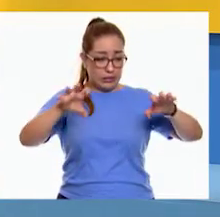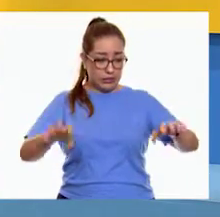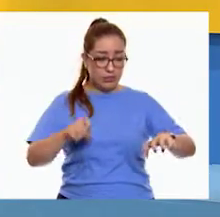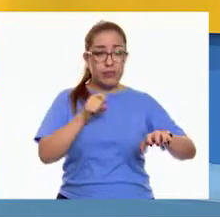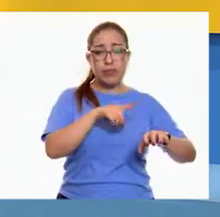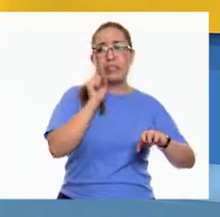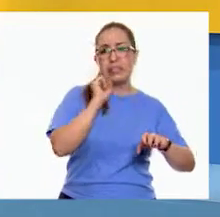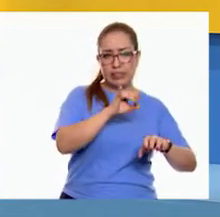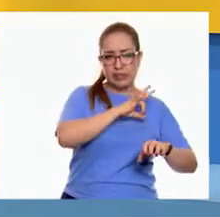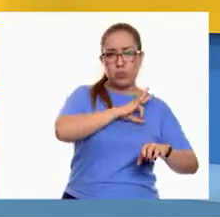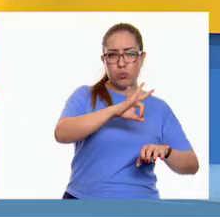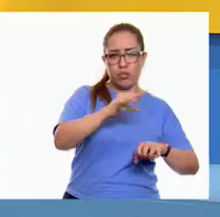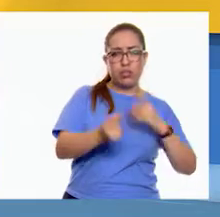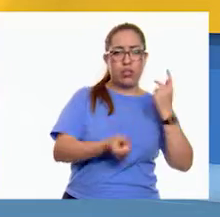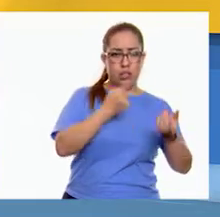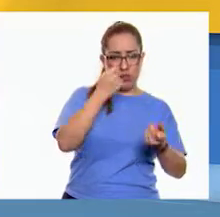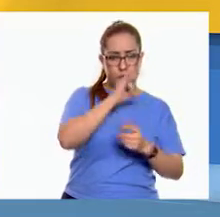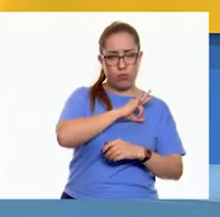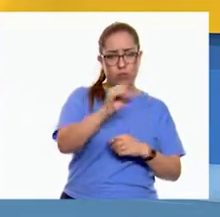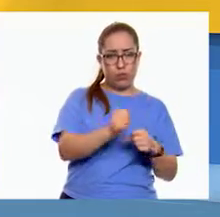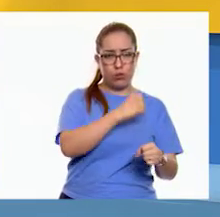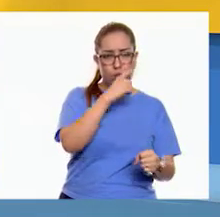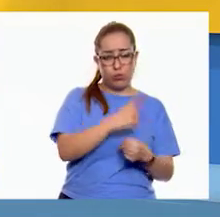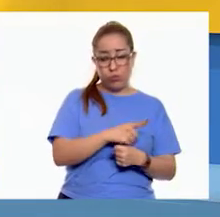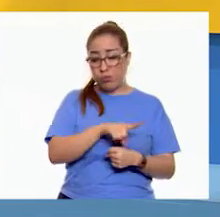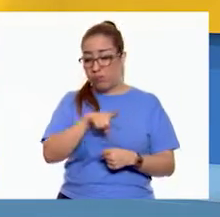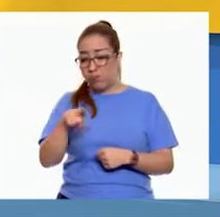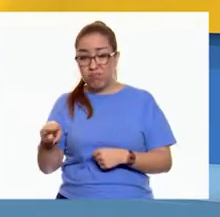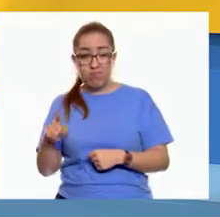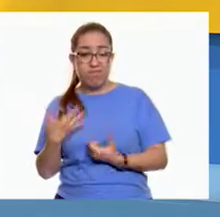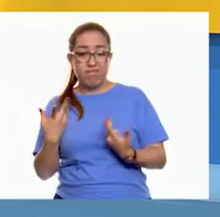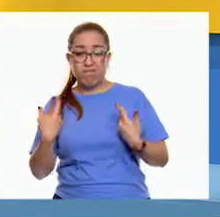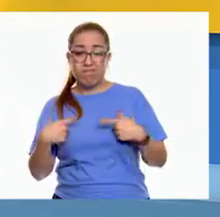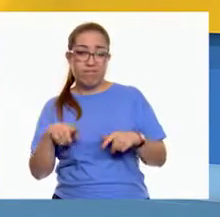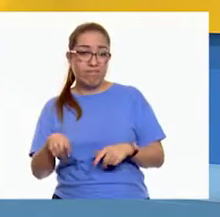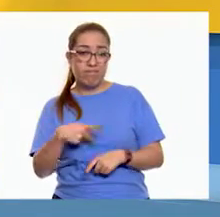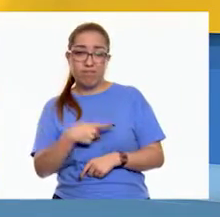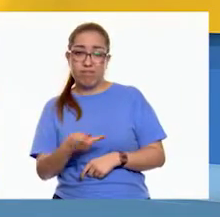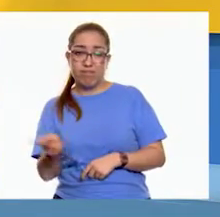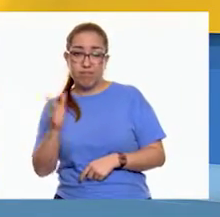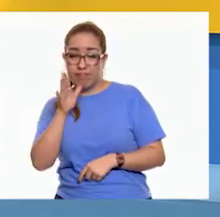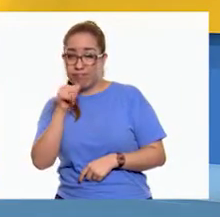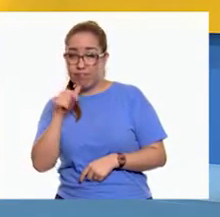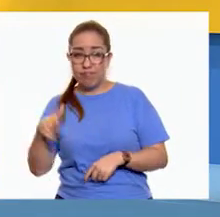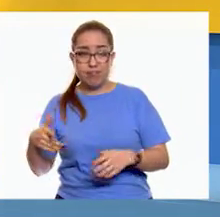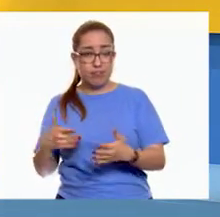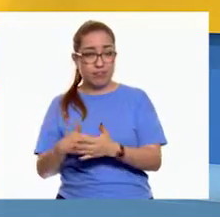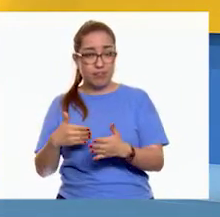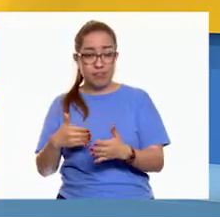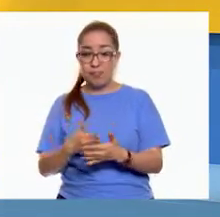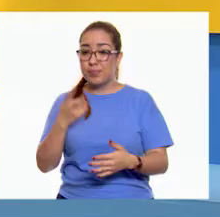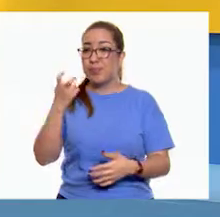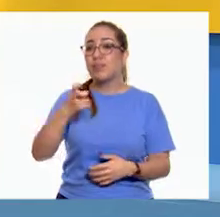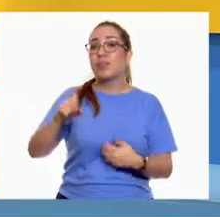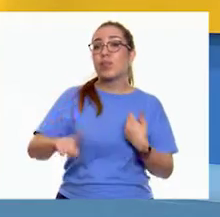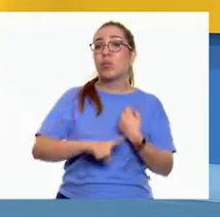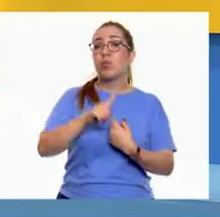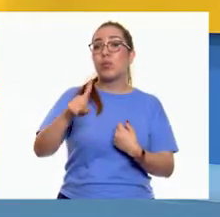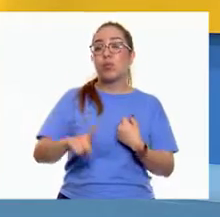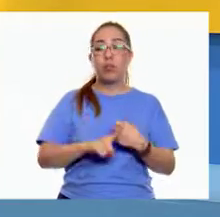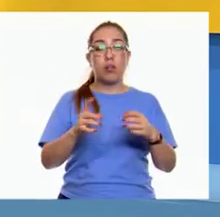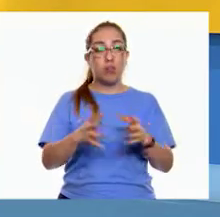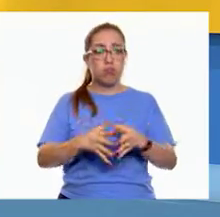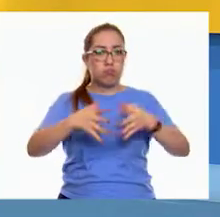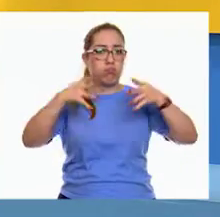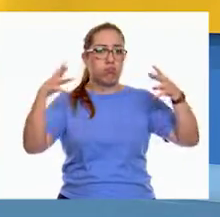sí tenían acceso a esos servicios y oportunidades y quienes no lo tenían, lo cual generó y agravó problemas como la desigualdad y